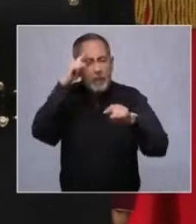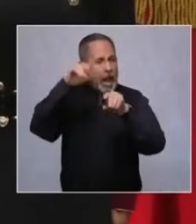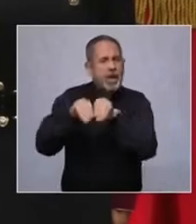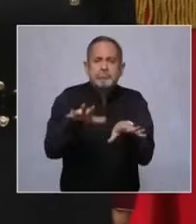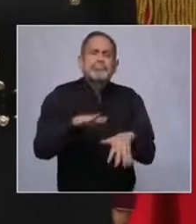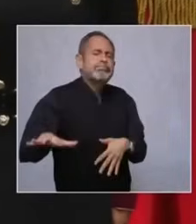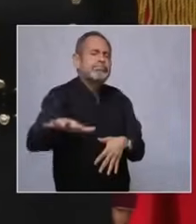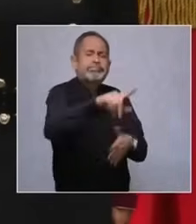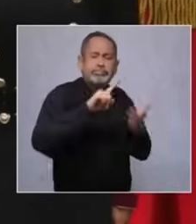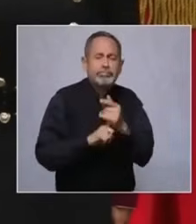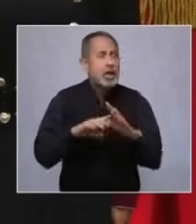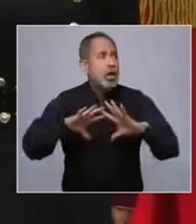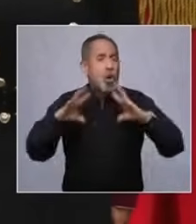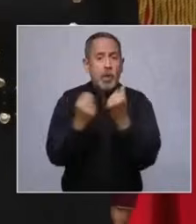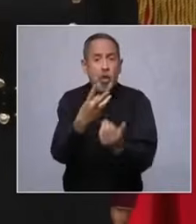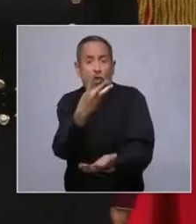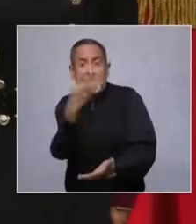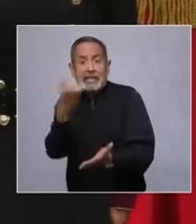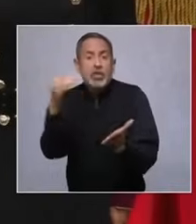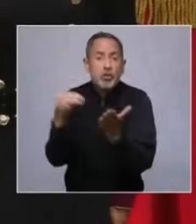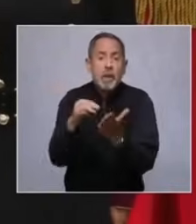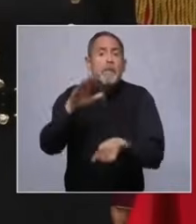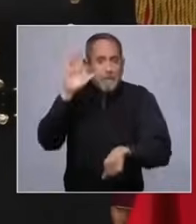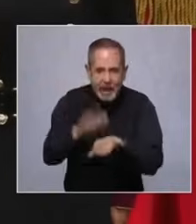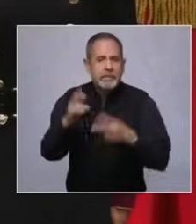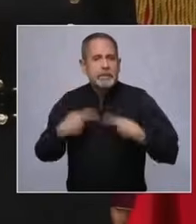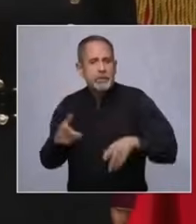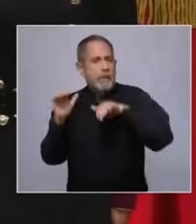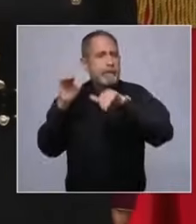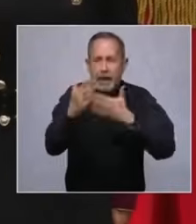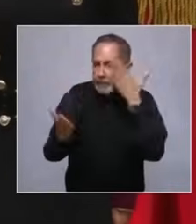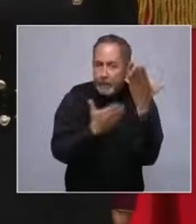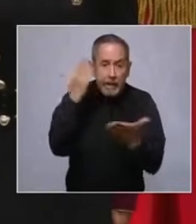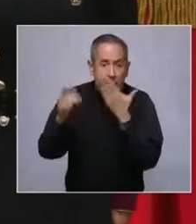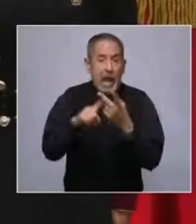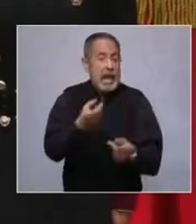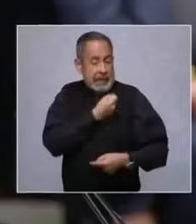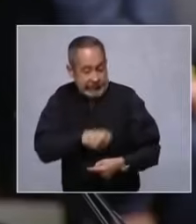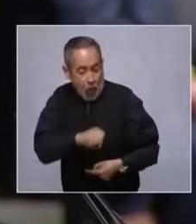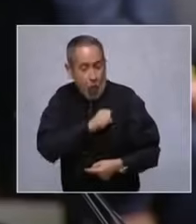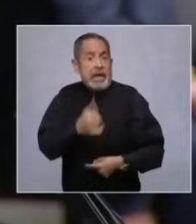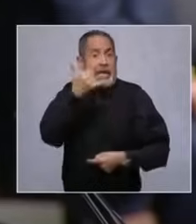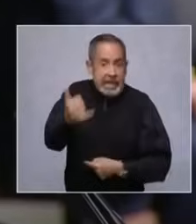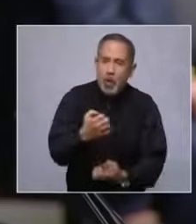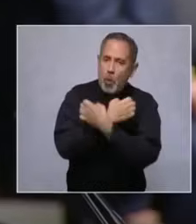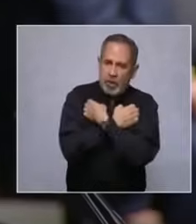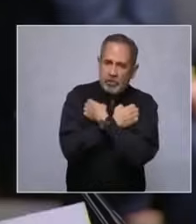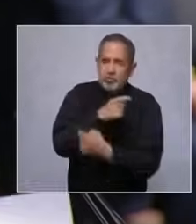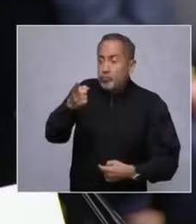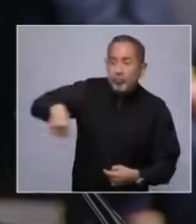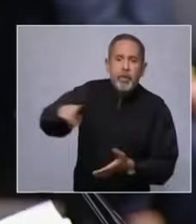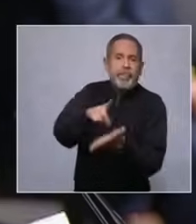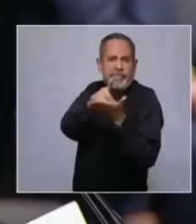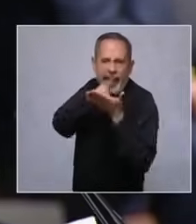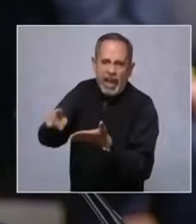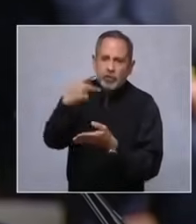cuantas. Superior. ¿Te puedo imaginar a 300,000 ahora? Espacios más. La salud y la educación son derechos del pueblo de